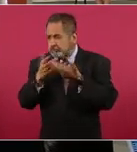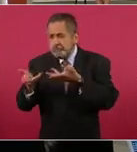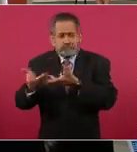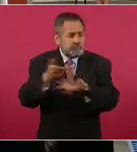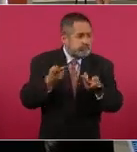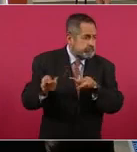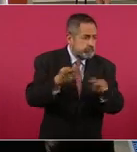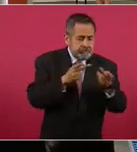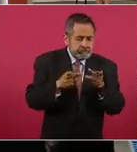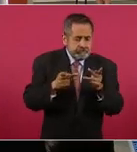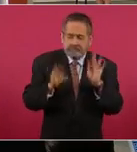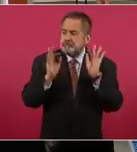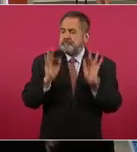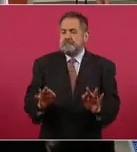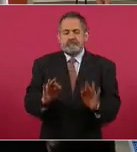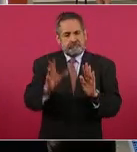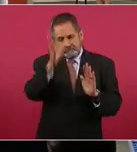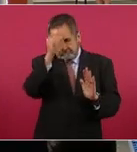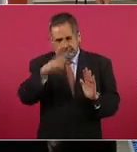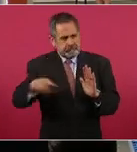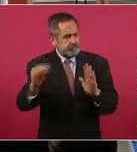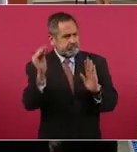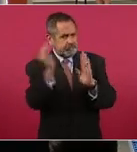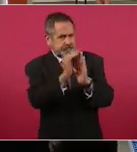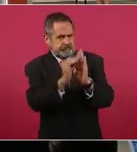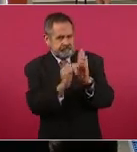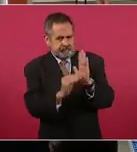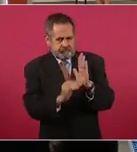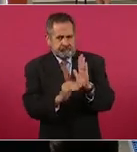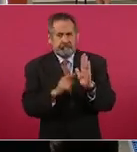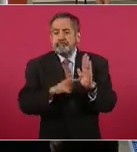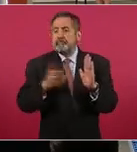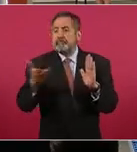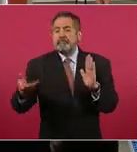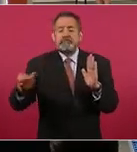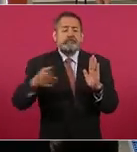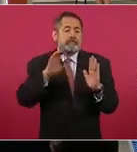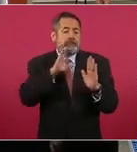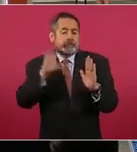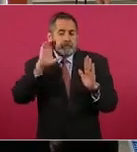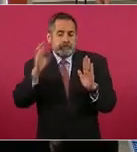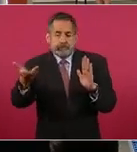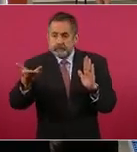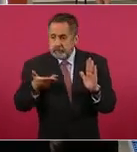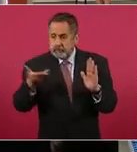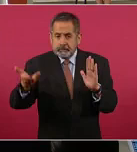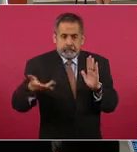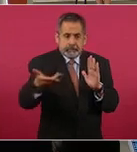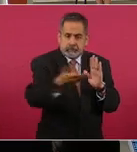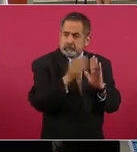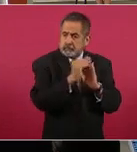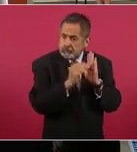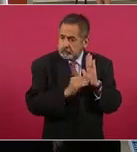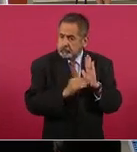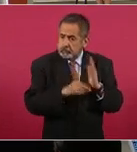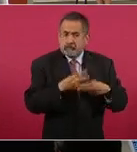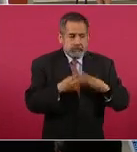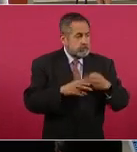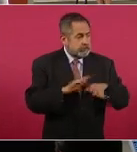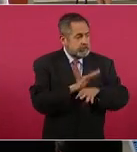logró poner lo que pidieron los cardenales, que ya se iba poniendo en práctica, pues los cambios se iban haciendo, ¿no es